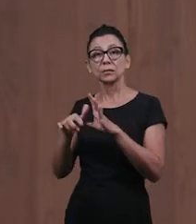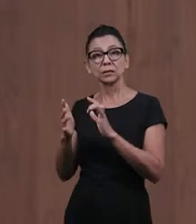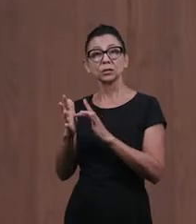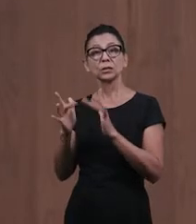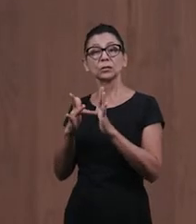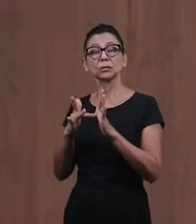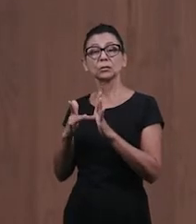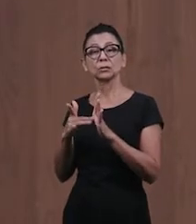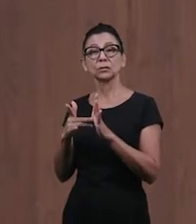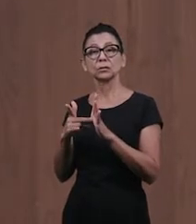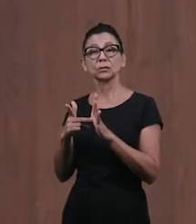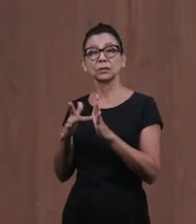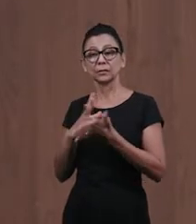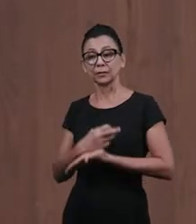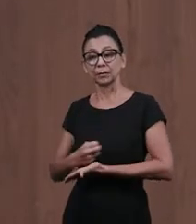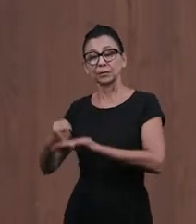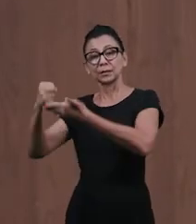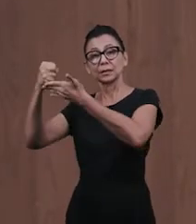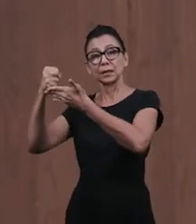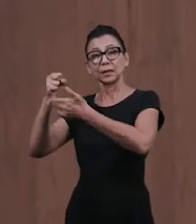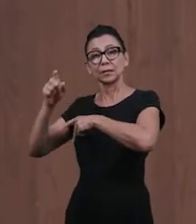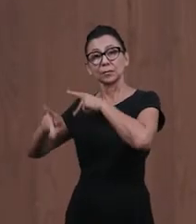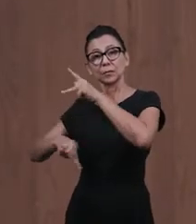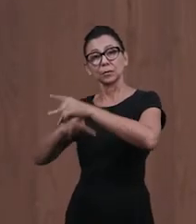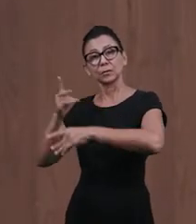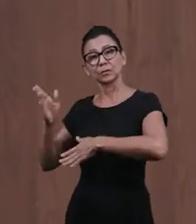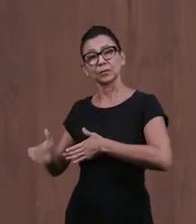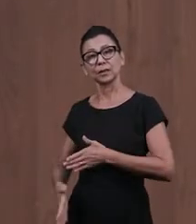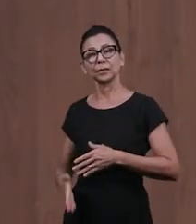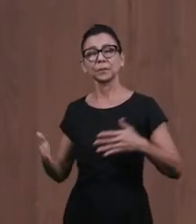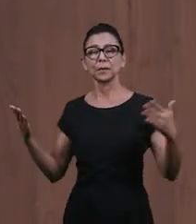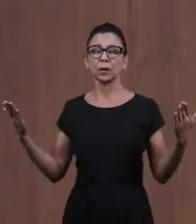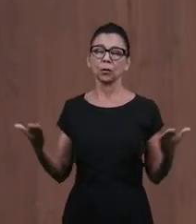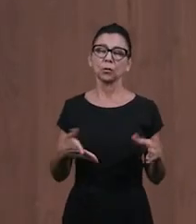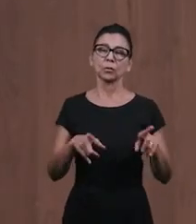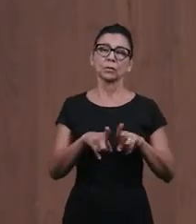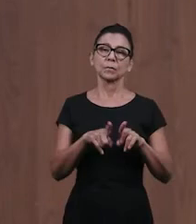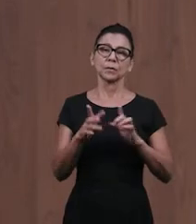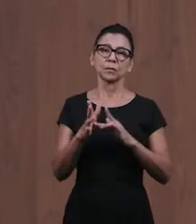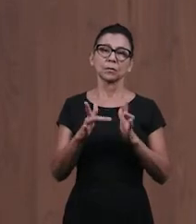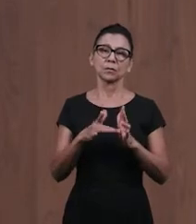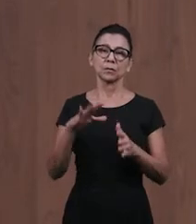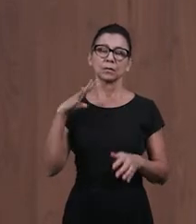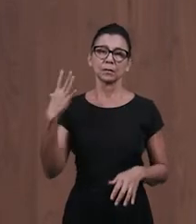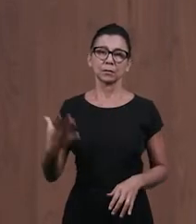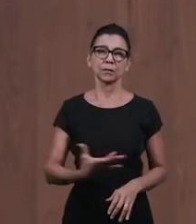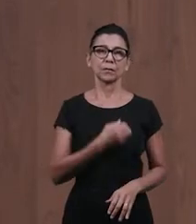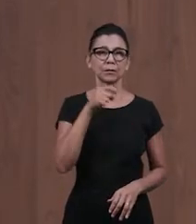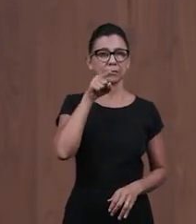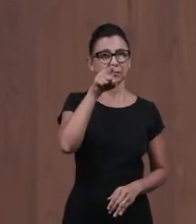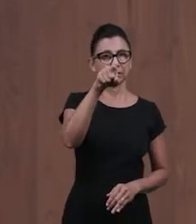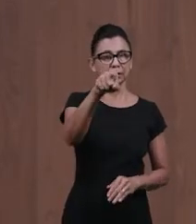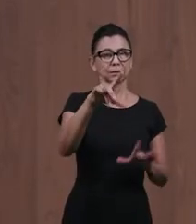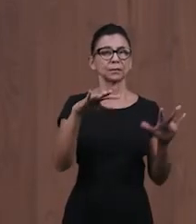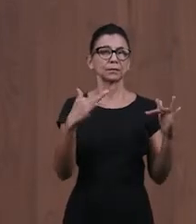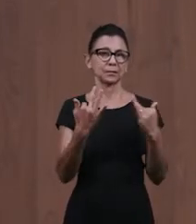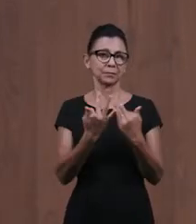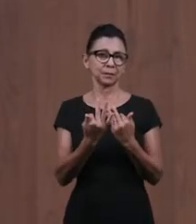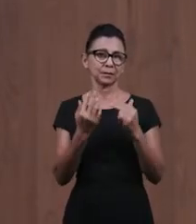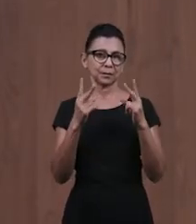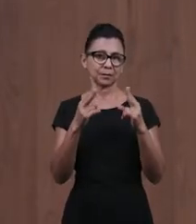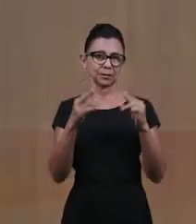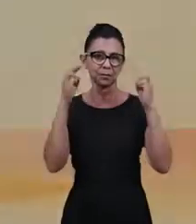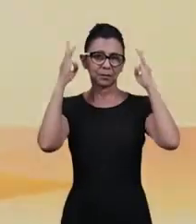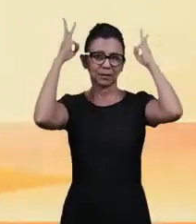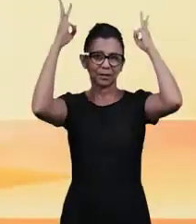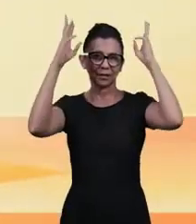que Jesús vuelva a buscarnos. Y Jesús quiere traer hoy salvación para ti y tu familia, así como hizo